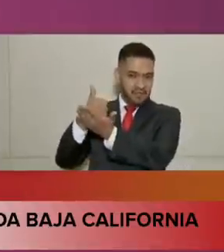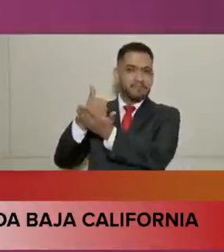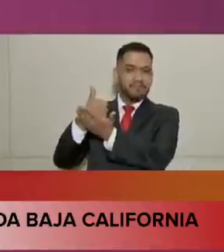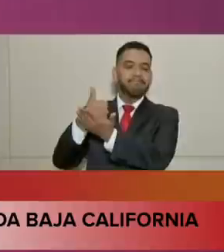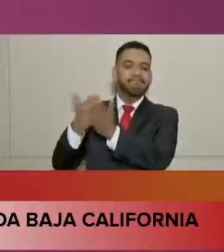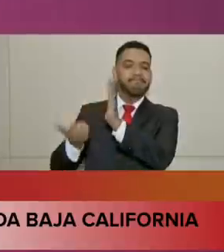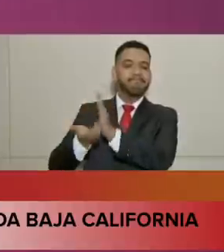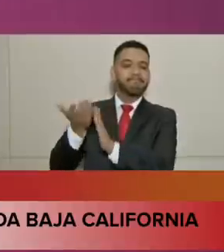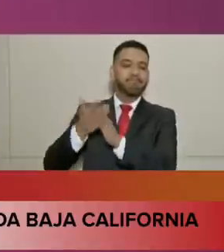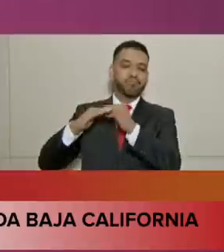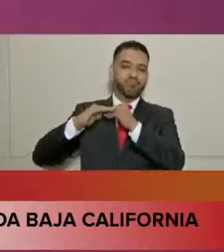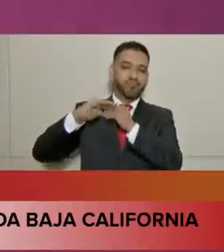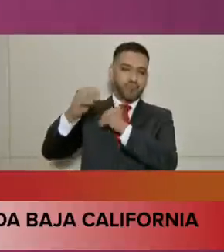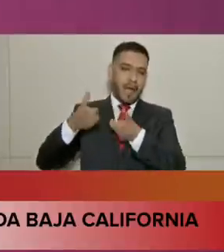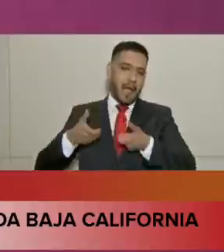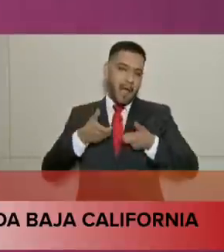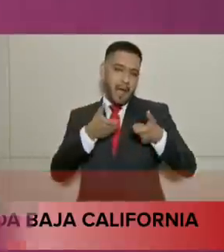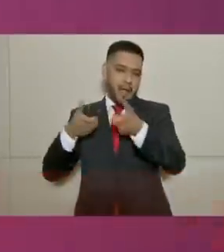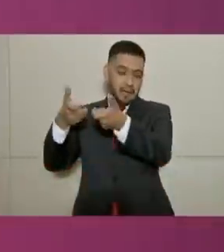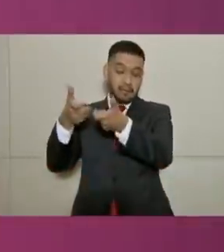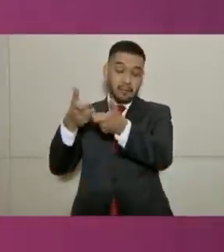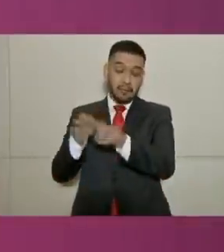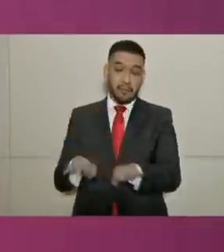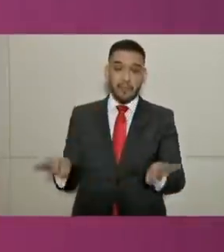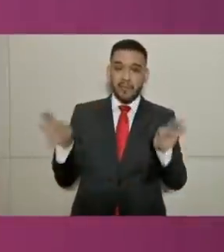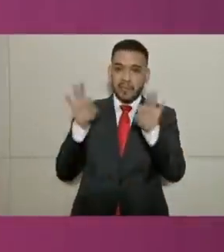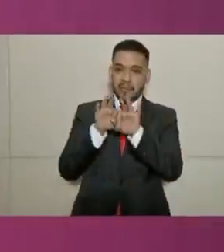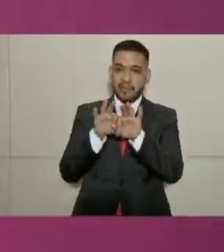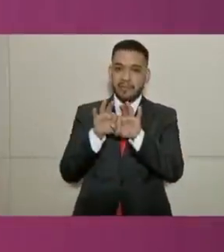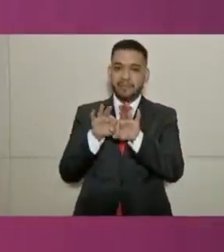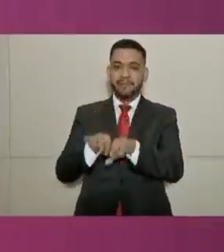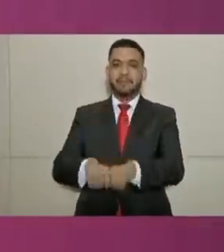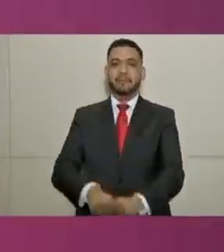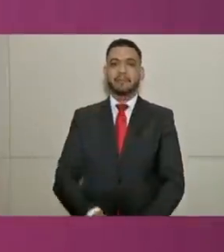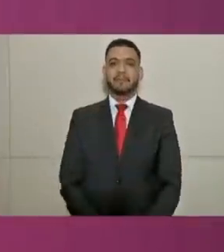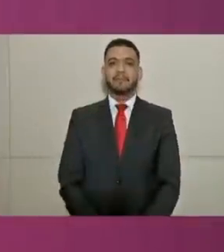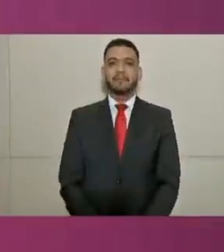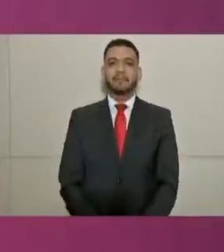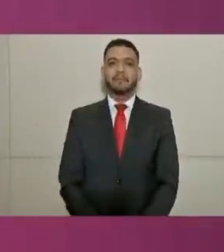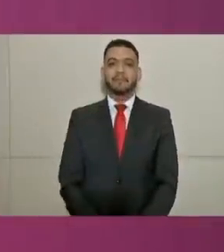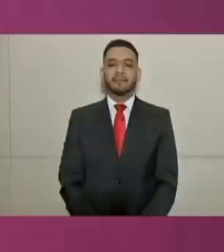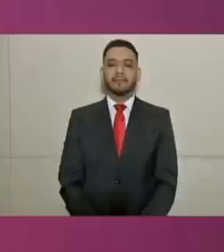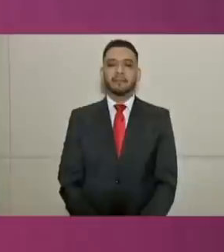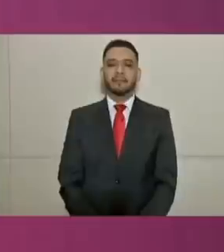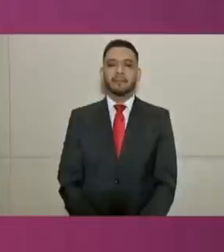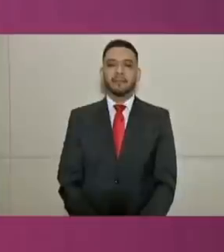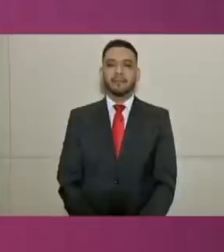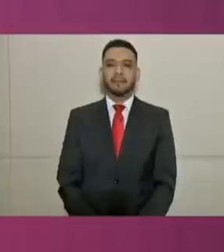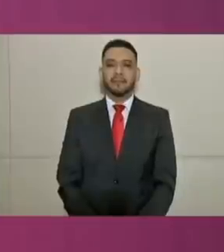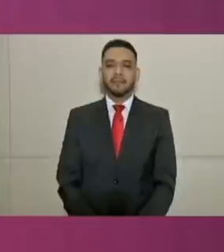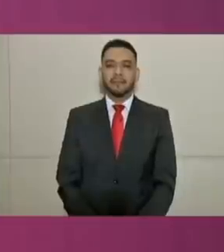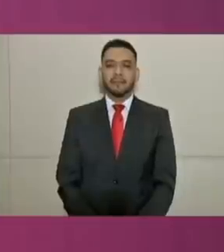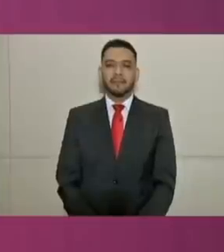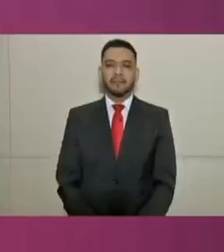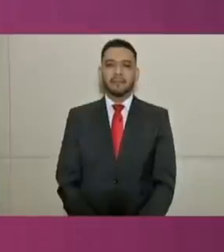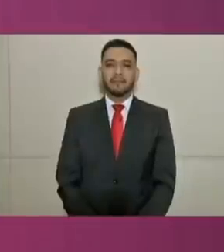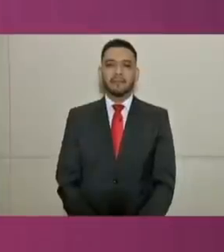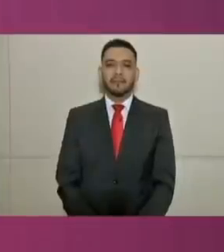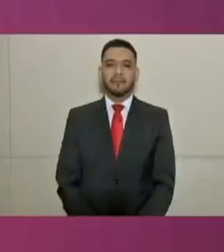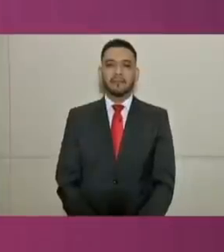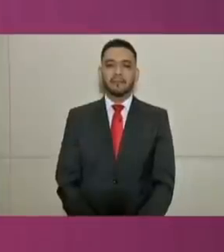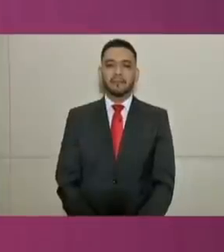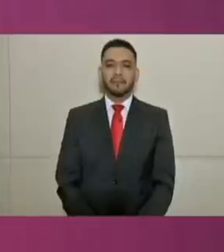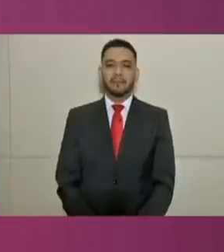obra muy importante. También aquí se va